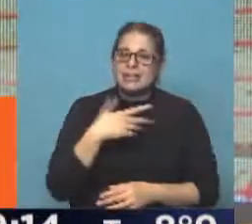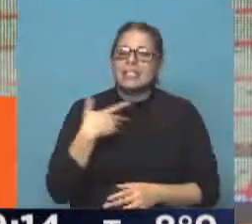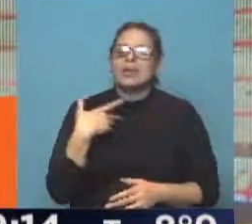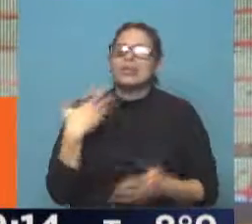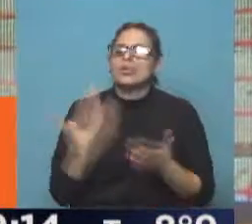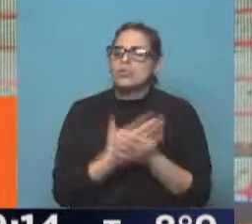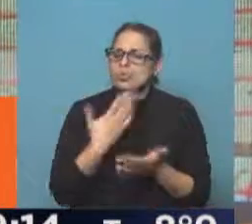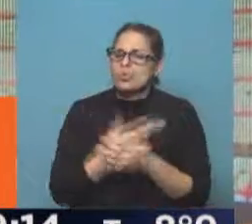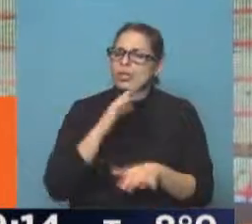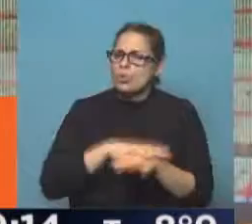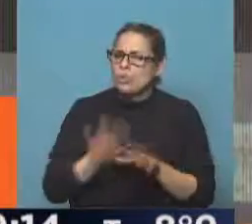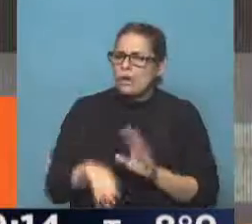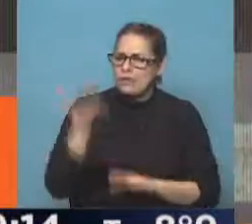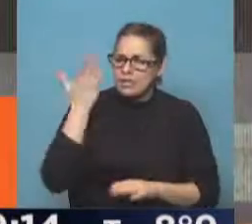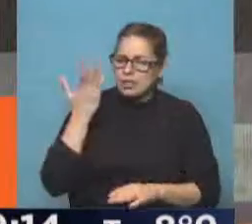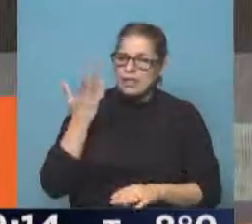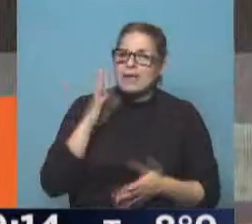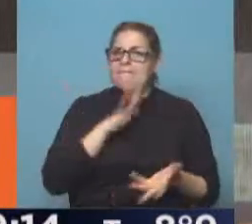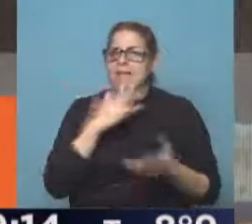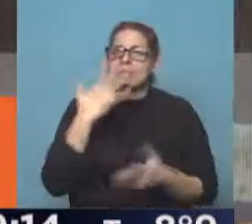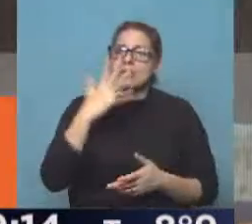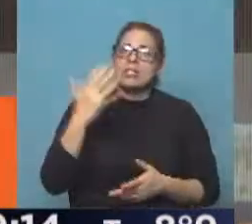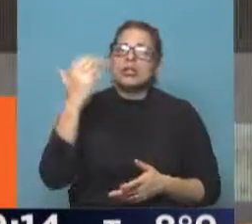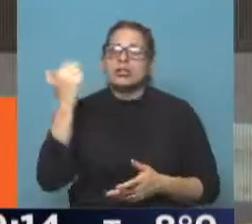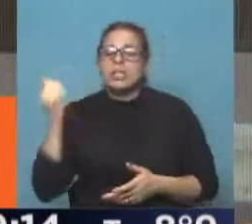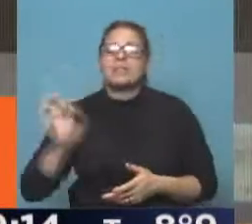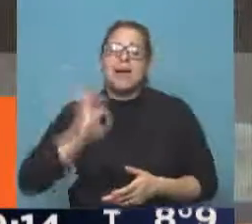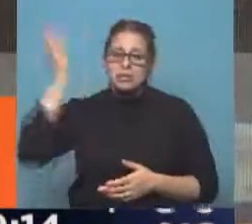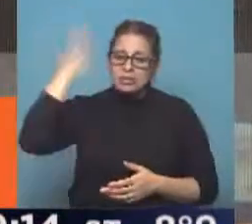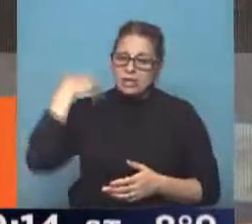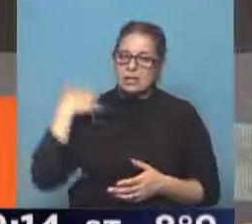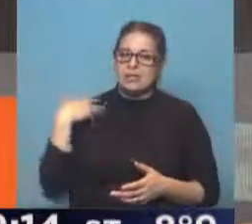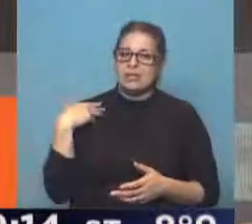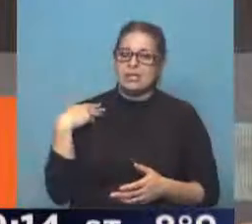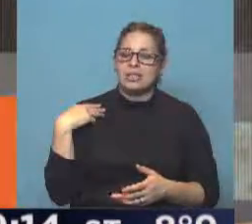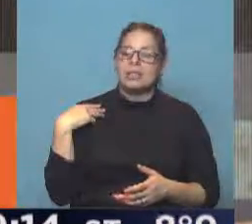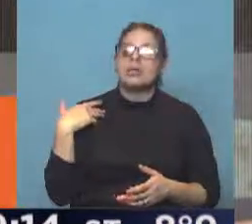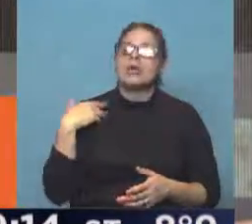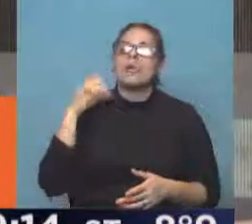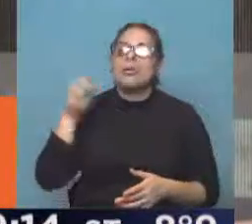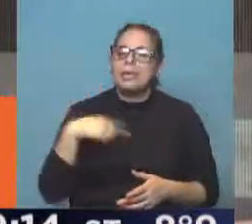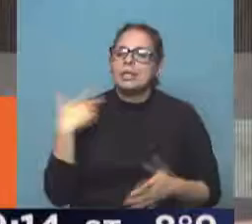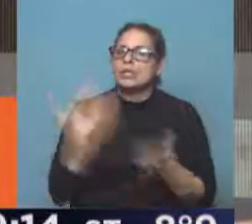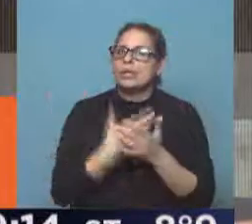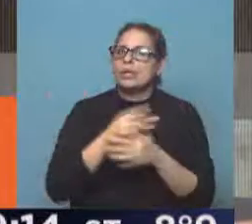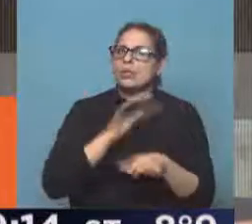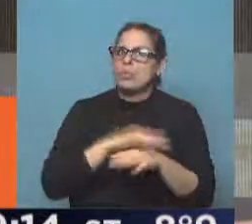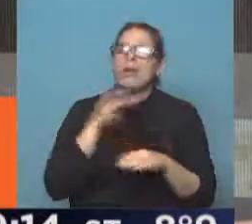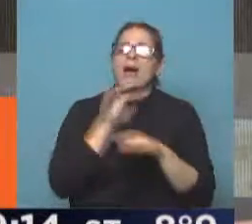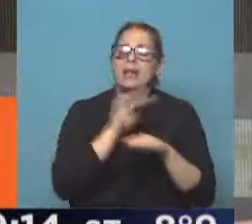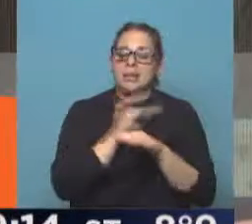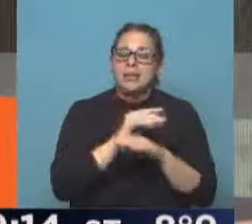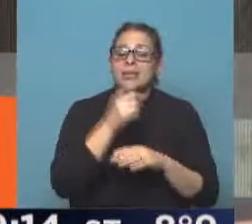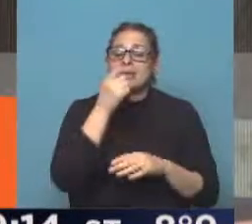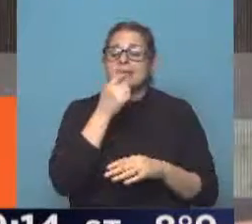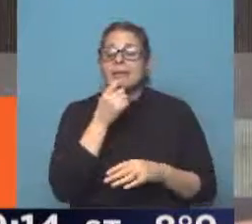muy fuertemente la inflación de hace 5 o 6 años, que impacta muy fuerte sobre todo los alimentos. Si hay un 20, un 25, ha